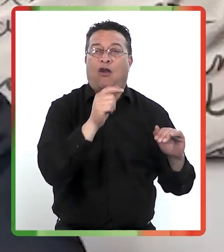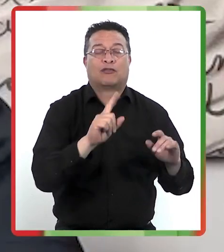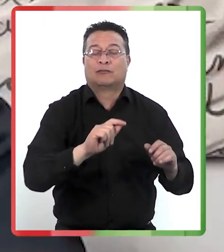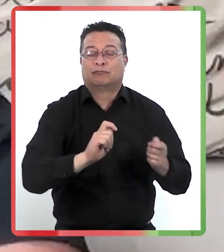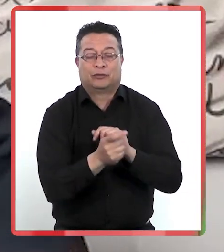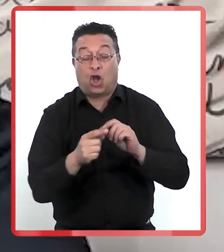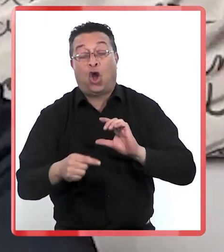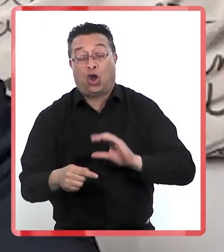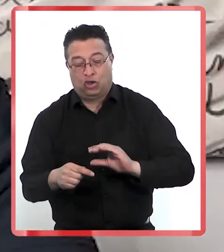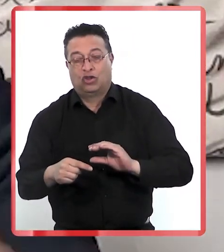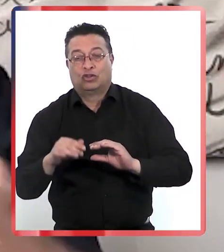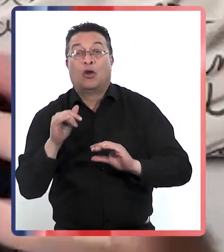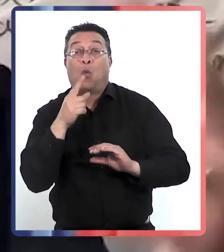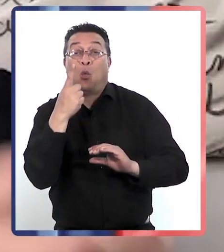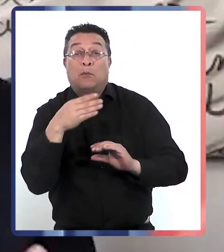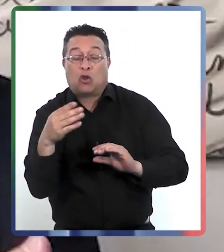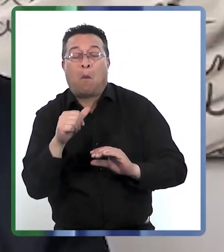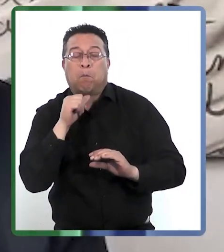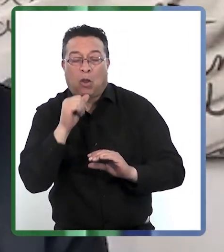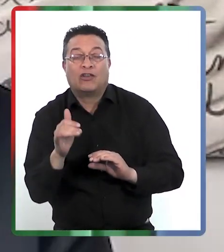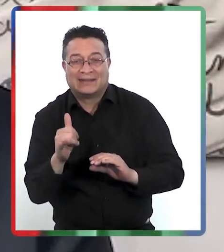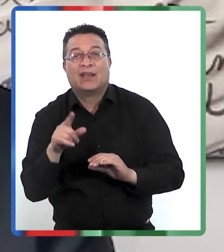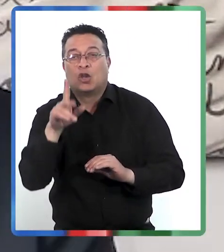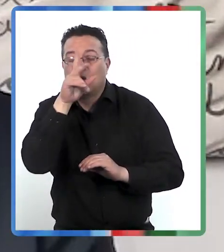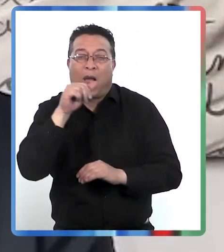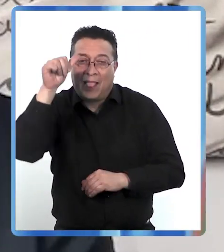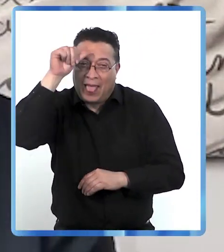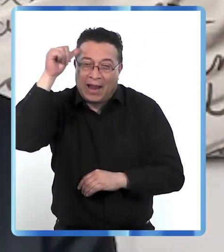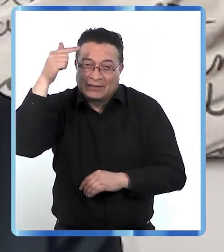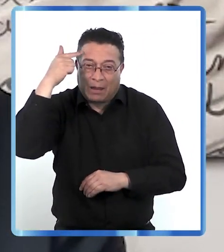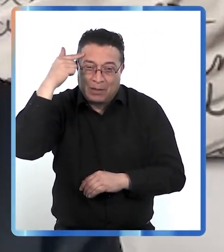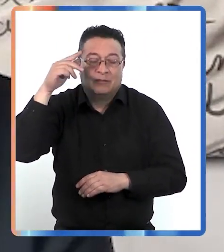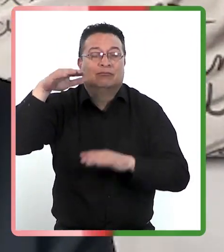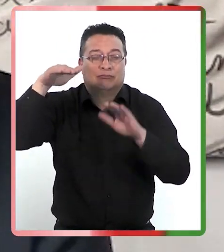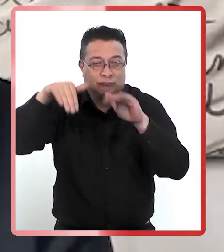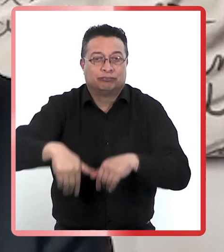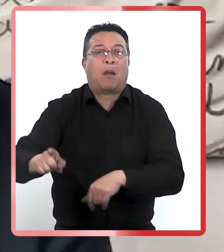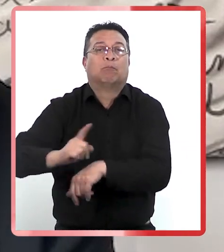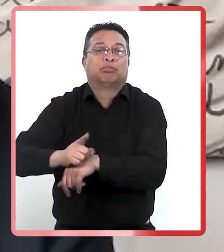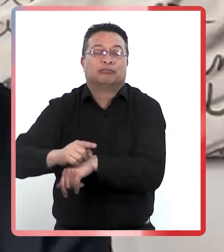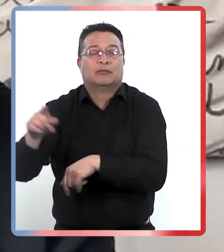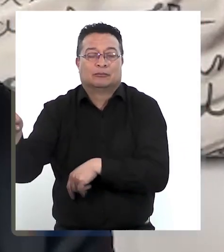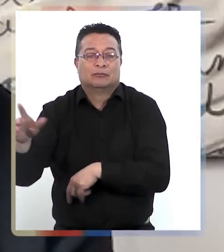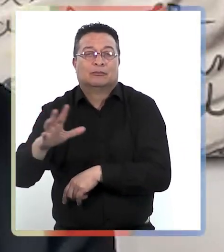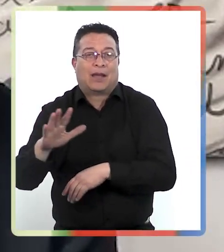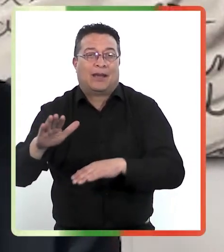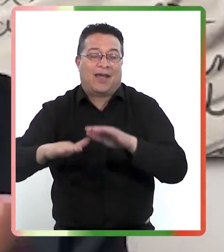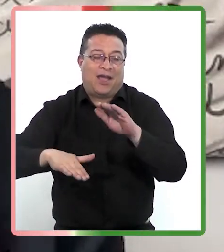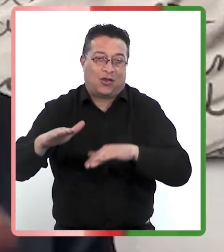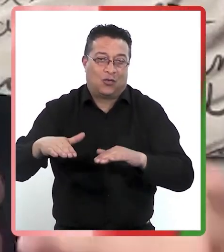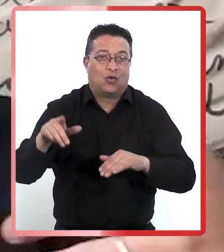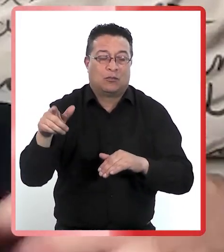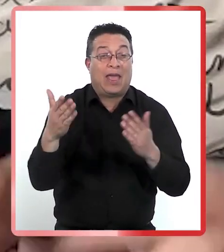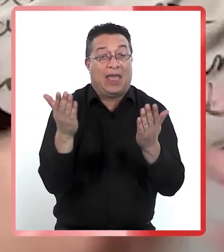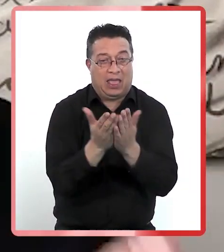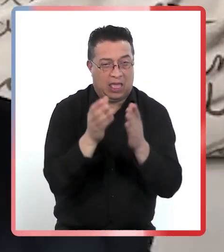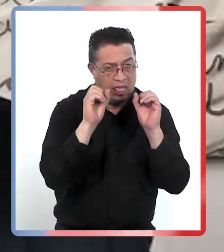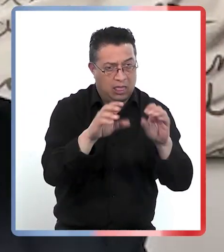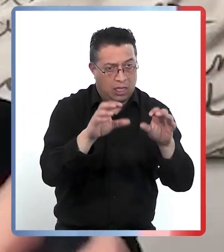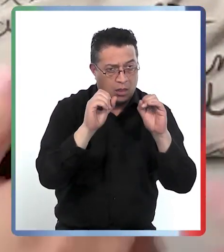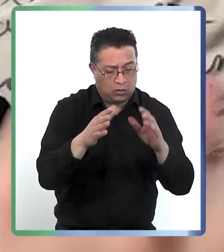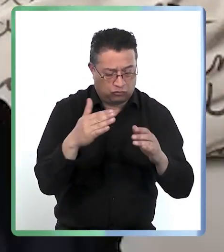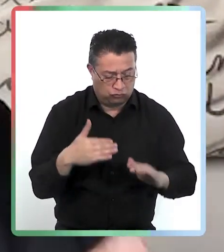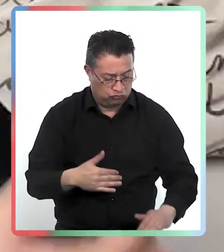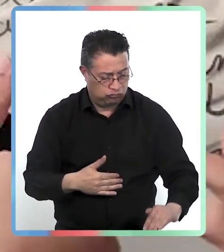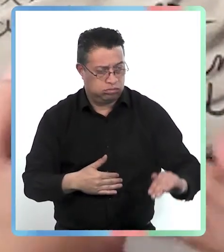pobreza mucho más rápido porque sus ahorros previos eran menores. Eso hace que nosotros las cosas que recomendemos, obviamente además de la educación